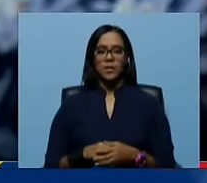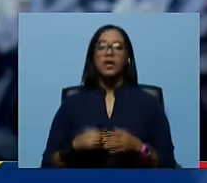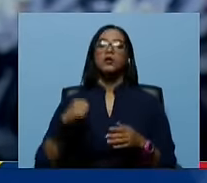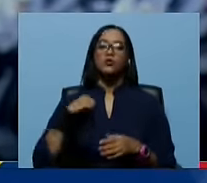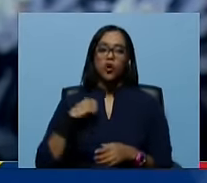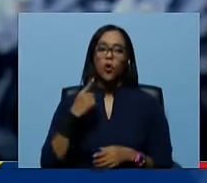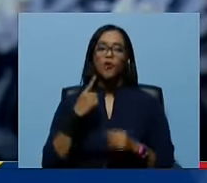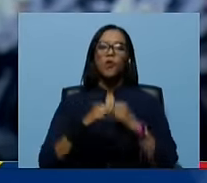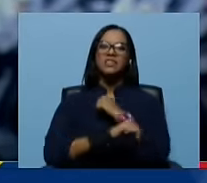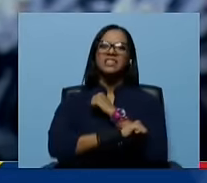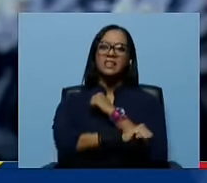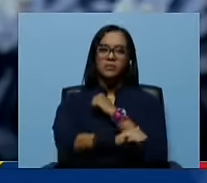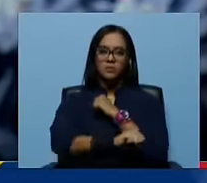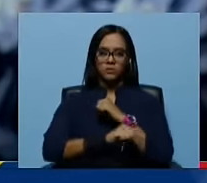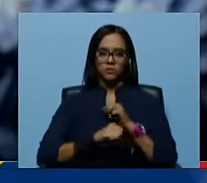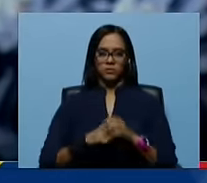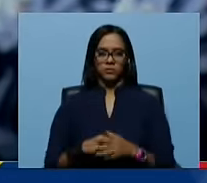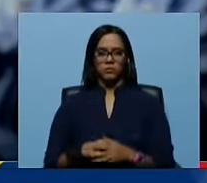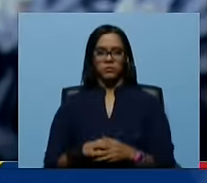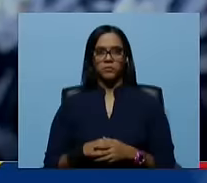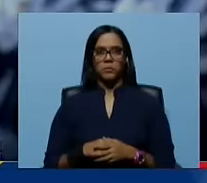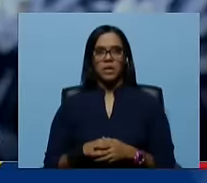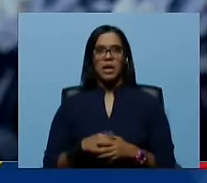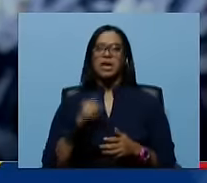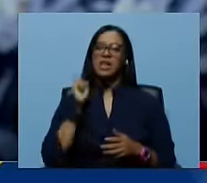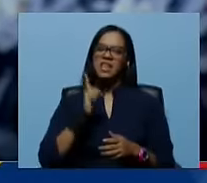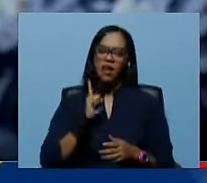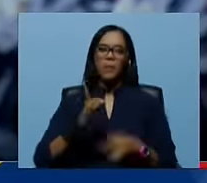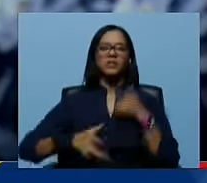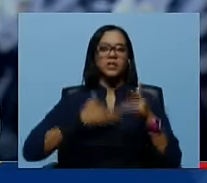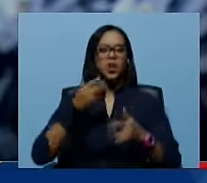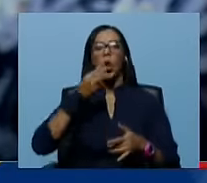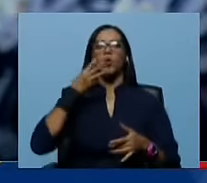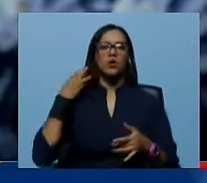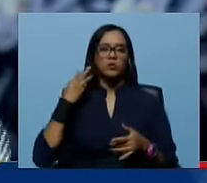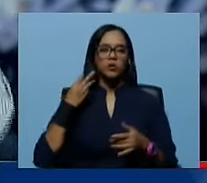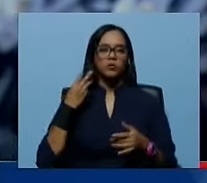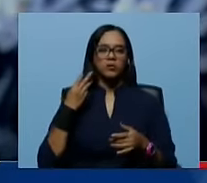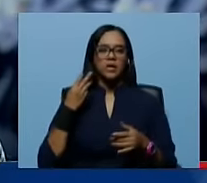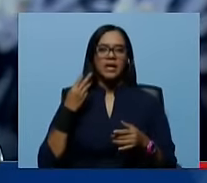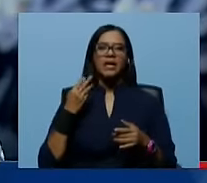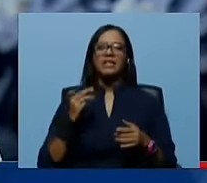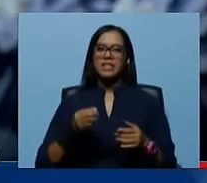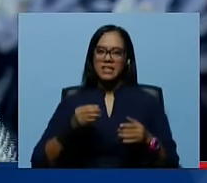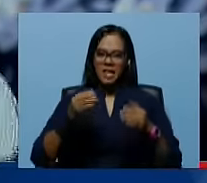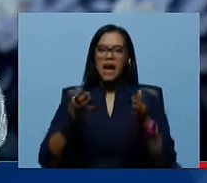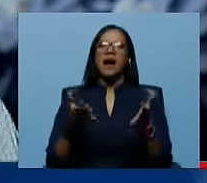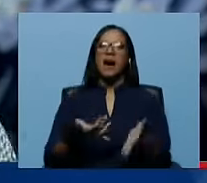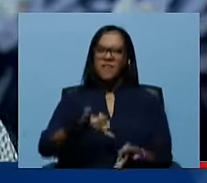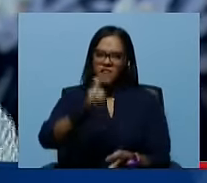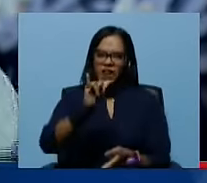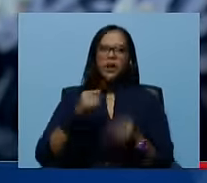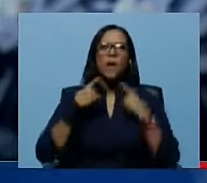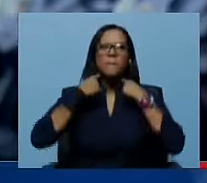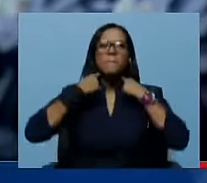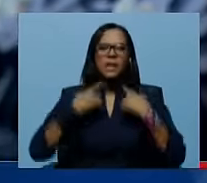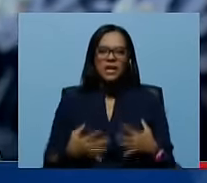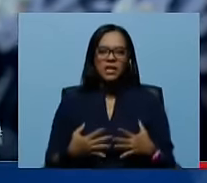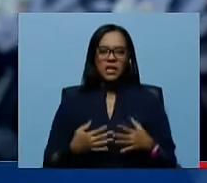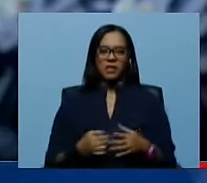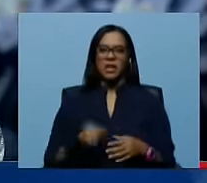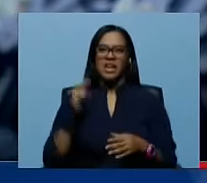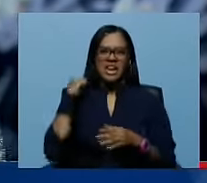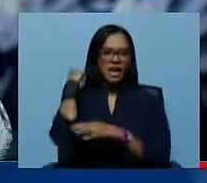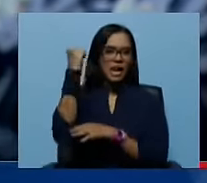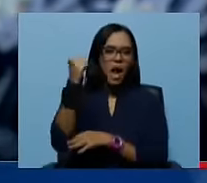unos apátridas. Y debemos sentirnos orgullosos de haberlos derrotado con los votos y en las calles.